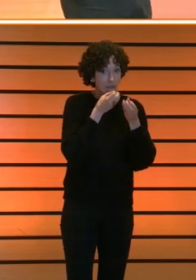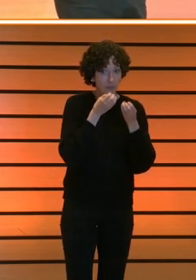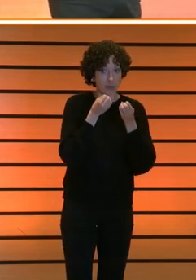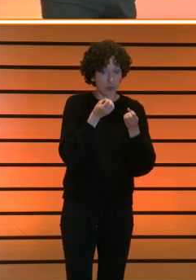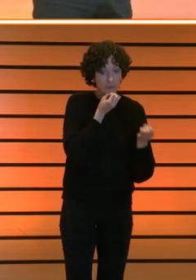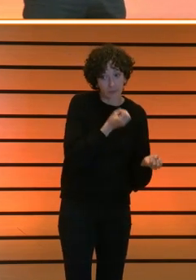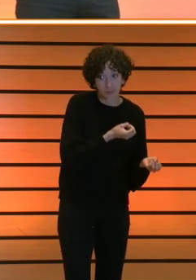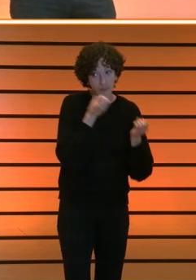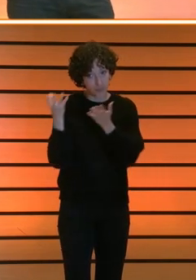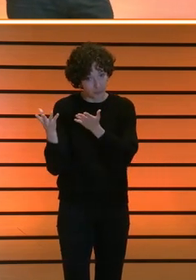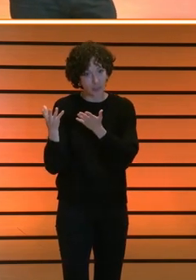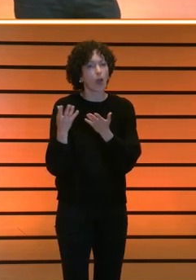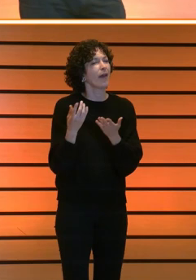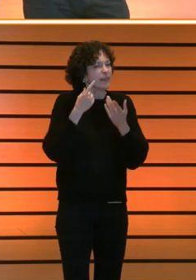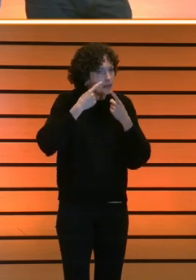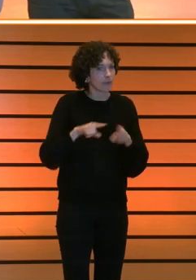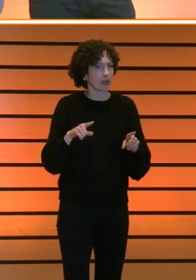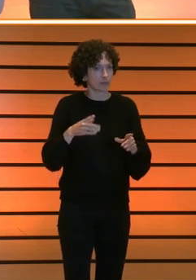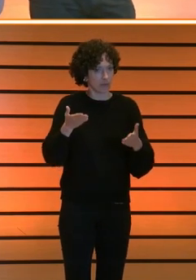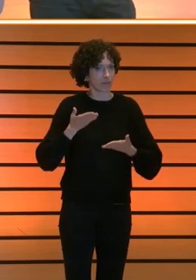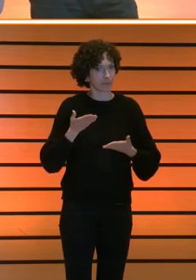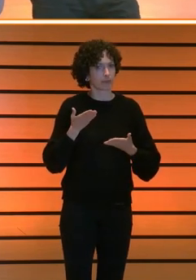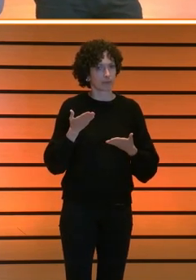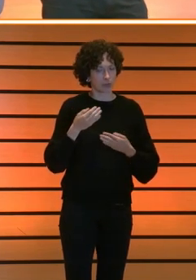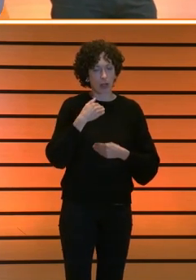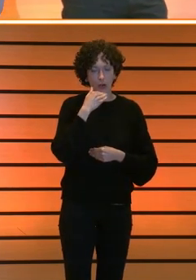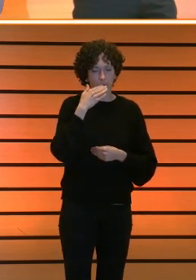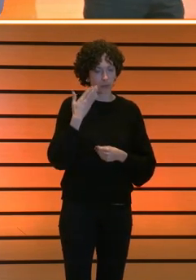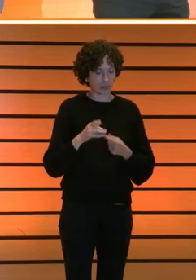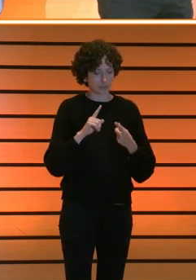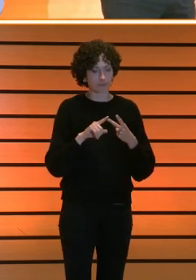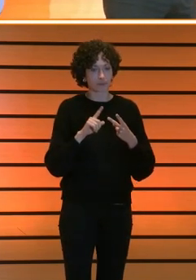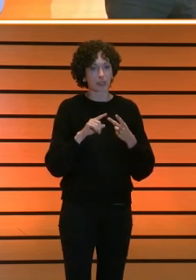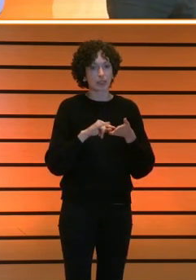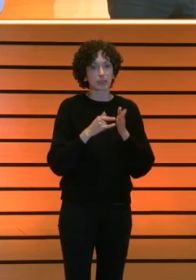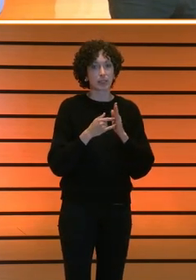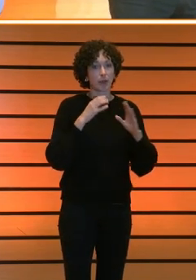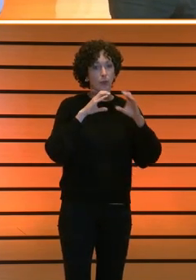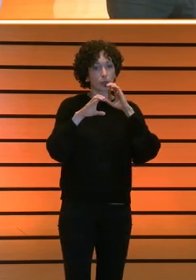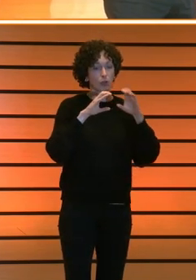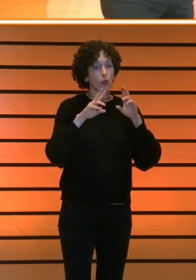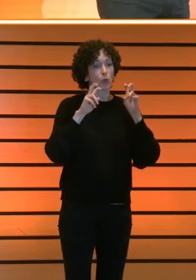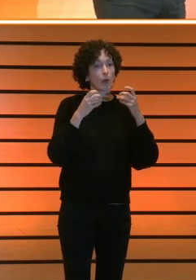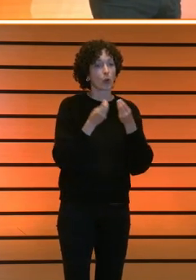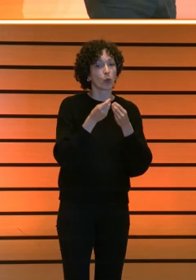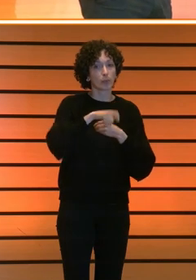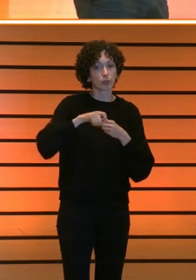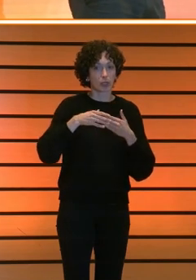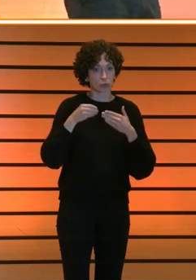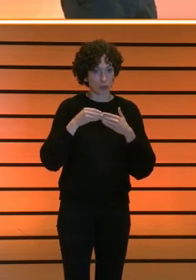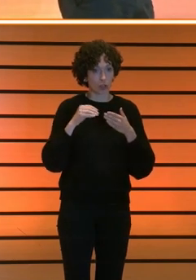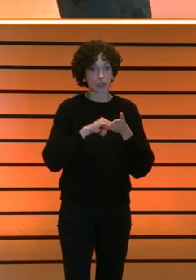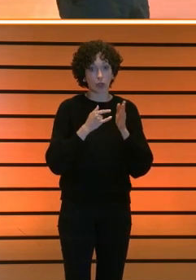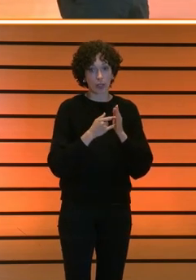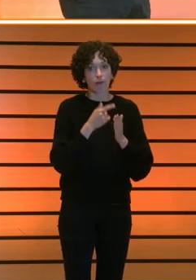la información esa es una de los temas de que es clave y luego nuevos sistemas de comunicación con usuarios o sea las tecnologías nos facilitan cosas